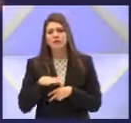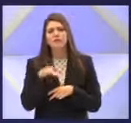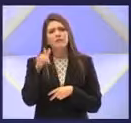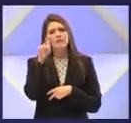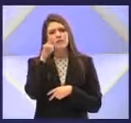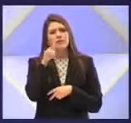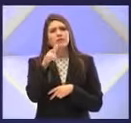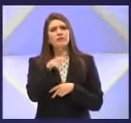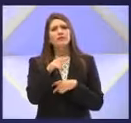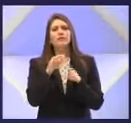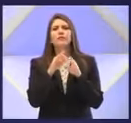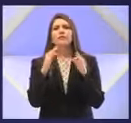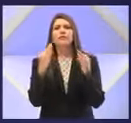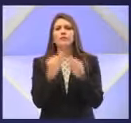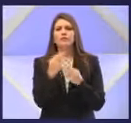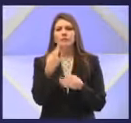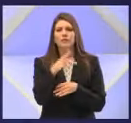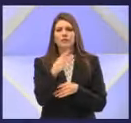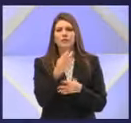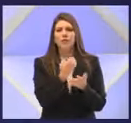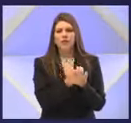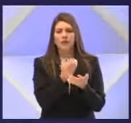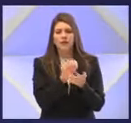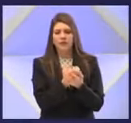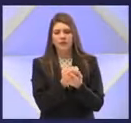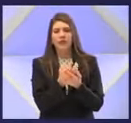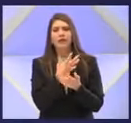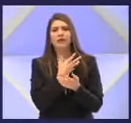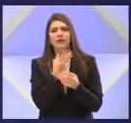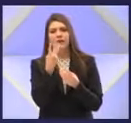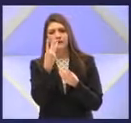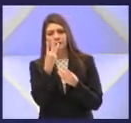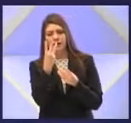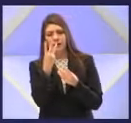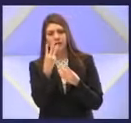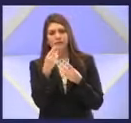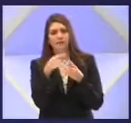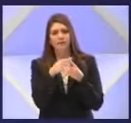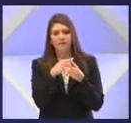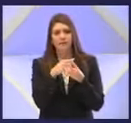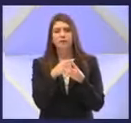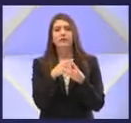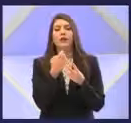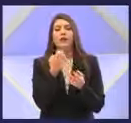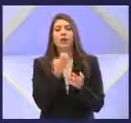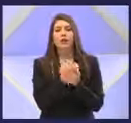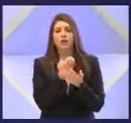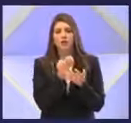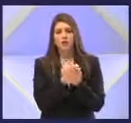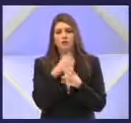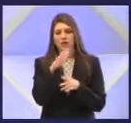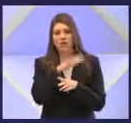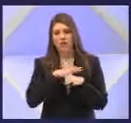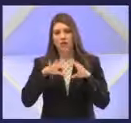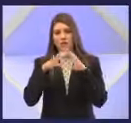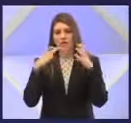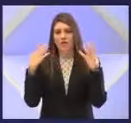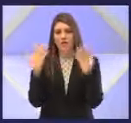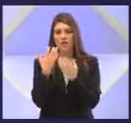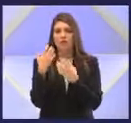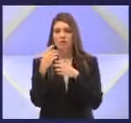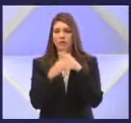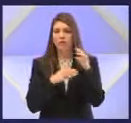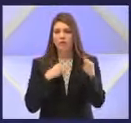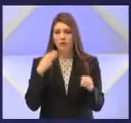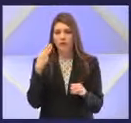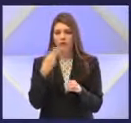económico compuesto por tres pisos la economía global de grandes y pocas